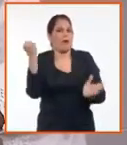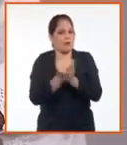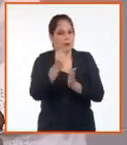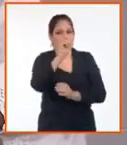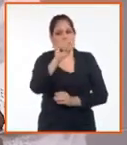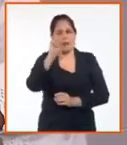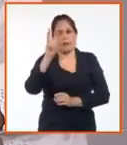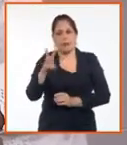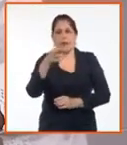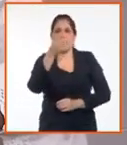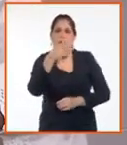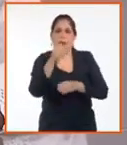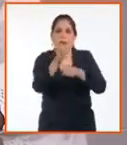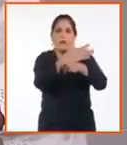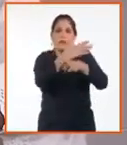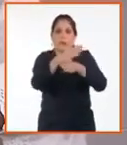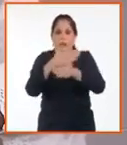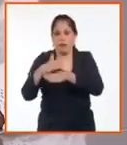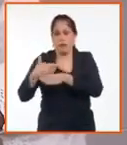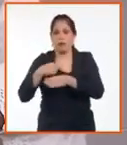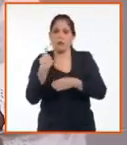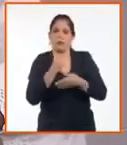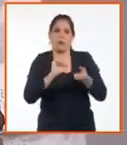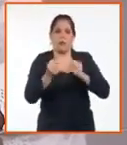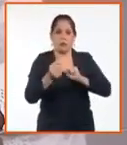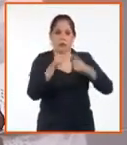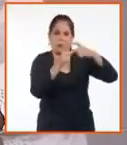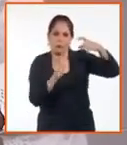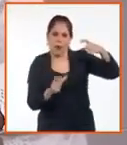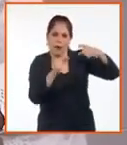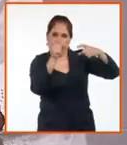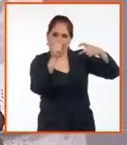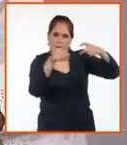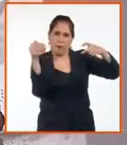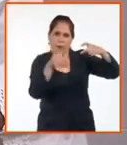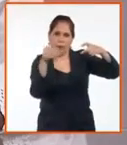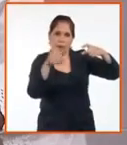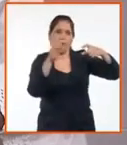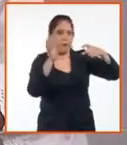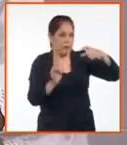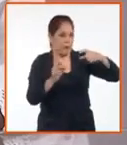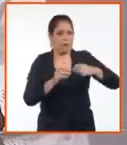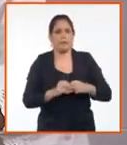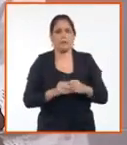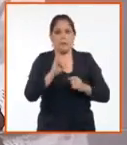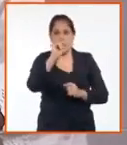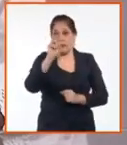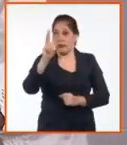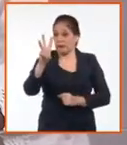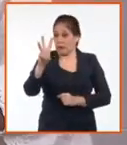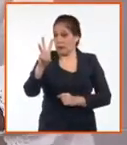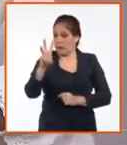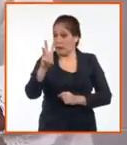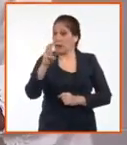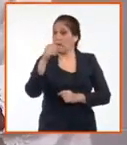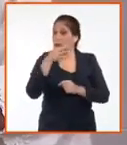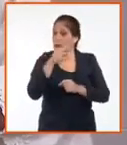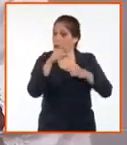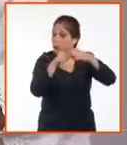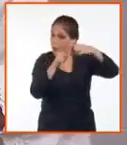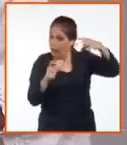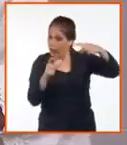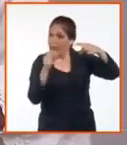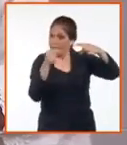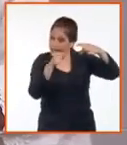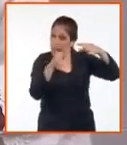medicamentos que están controlados por tarjetas pero dentro de los 63 medicamento la tarjeta tenemos también una prioridad